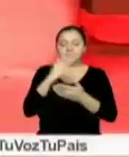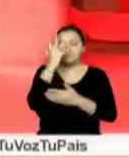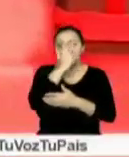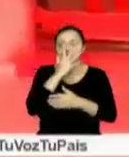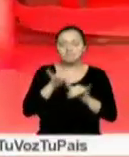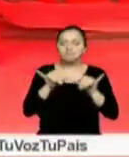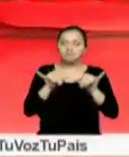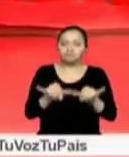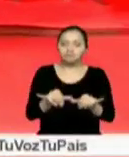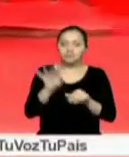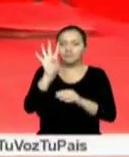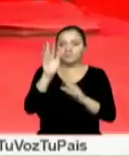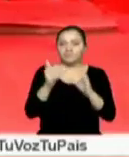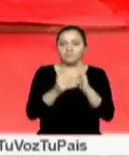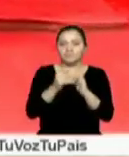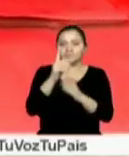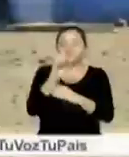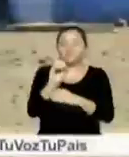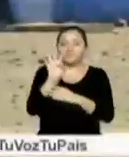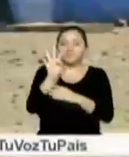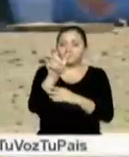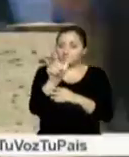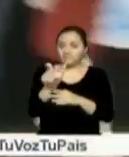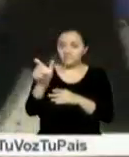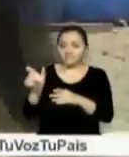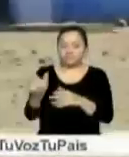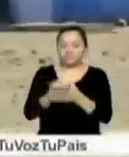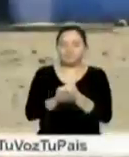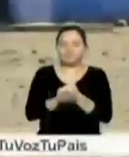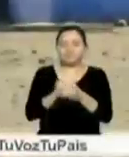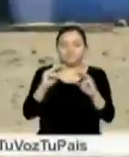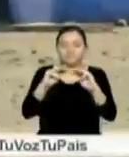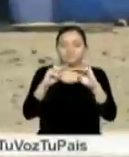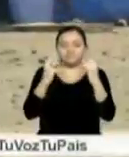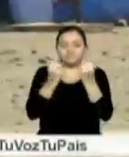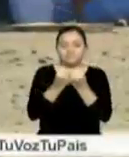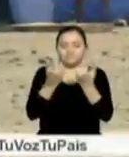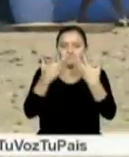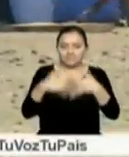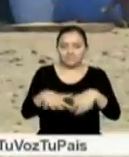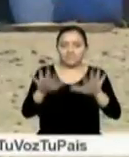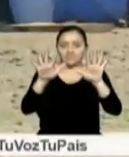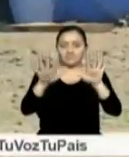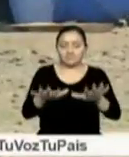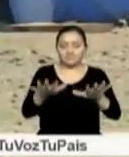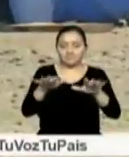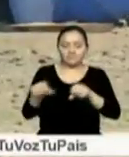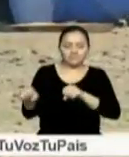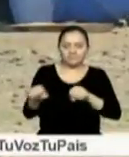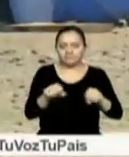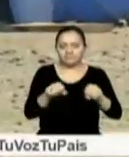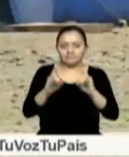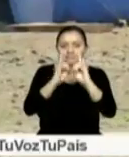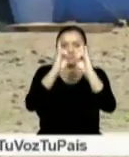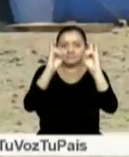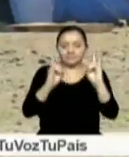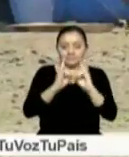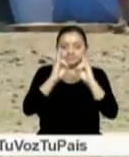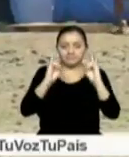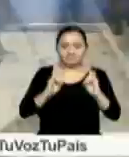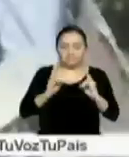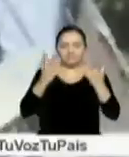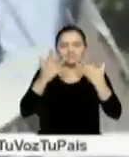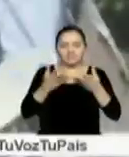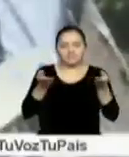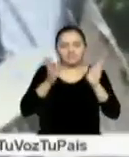permanecen 4104 personas de acuerdo al mes luego de 10 meses del terremoto los albergues se han ido cerrando